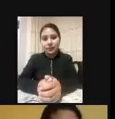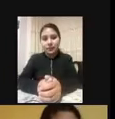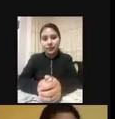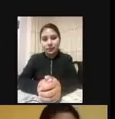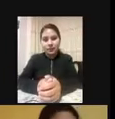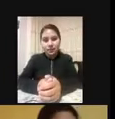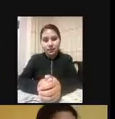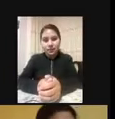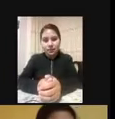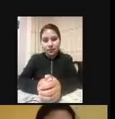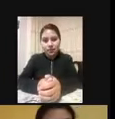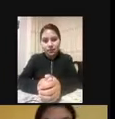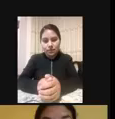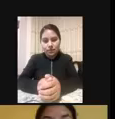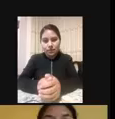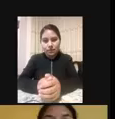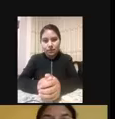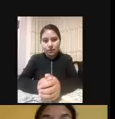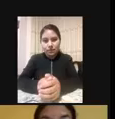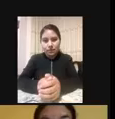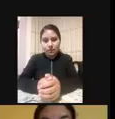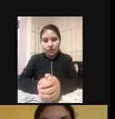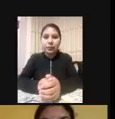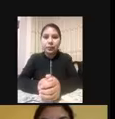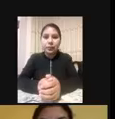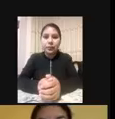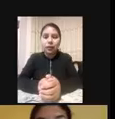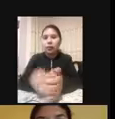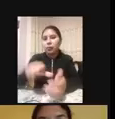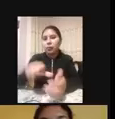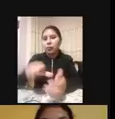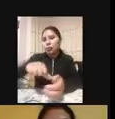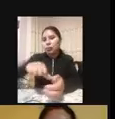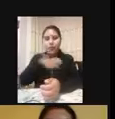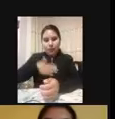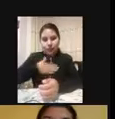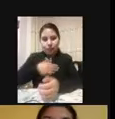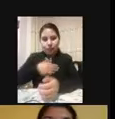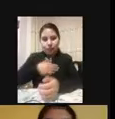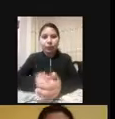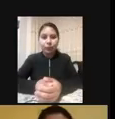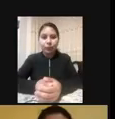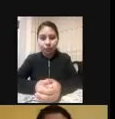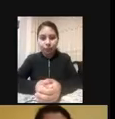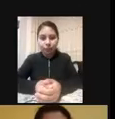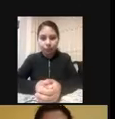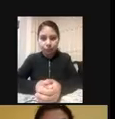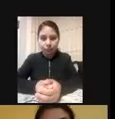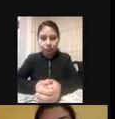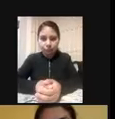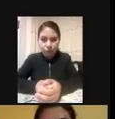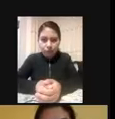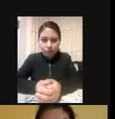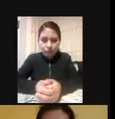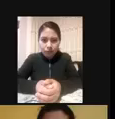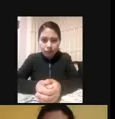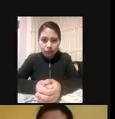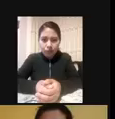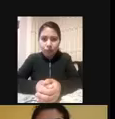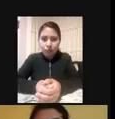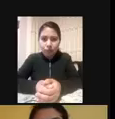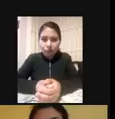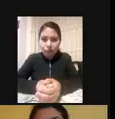chicos también desarrollen la parte atencional. Siguiente, por favor. Voy a mostrarles acá unas cuantas imágenes